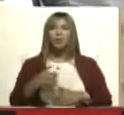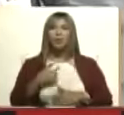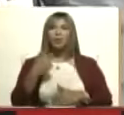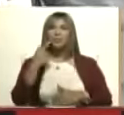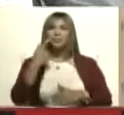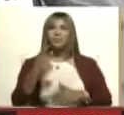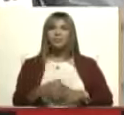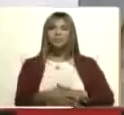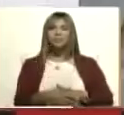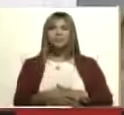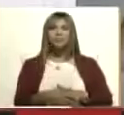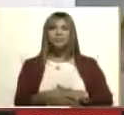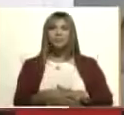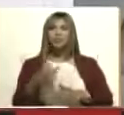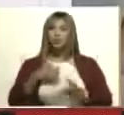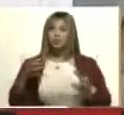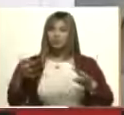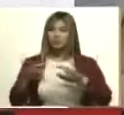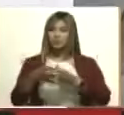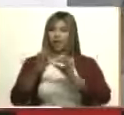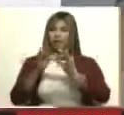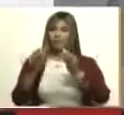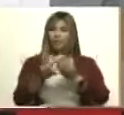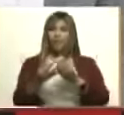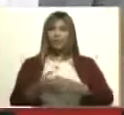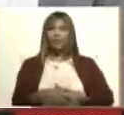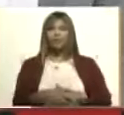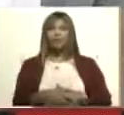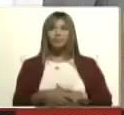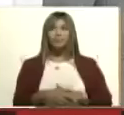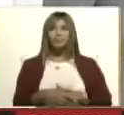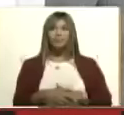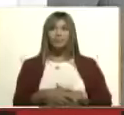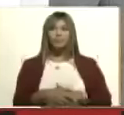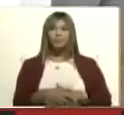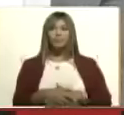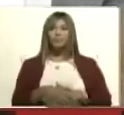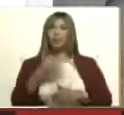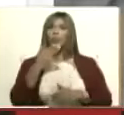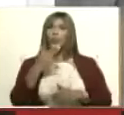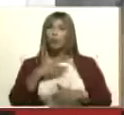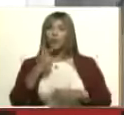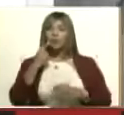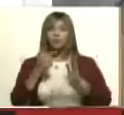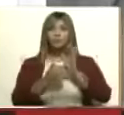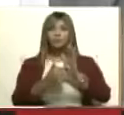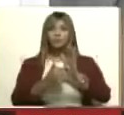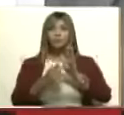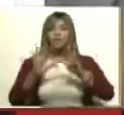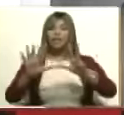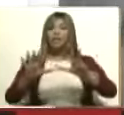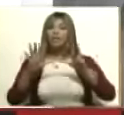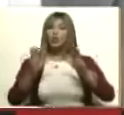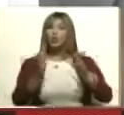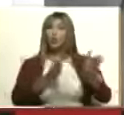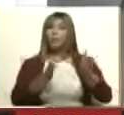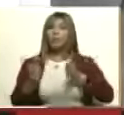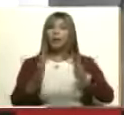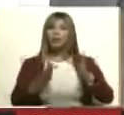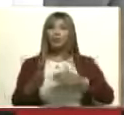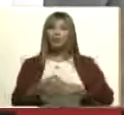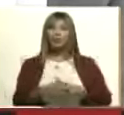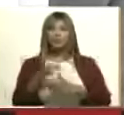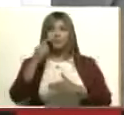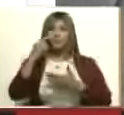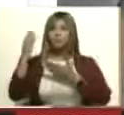por favor. Igual. Yo me reuní con sus familiares. Si pone, puedes colocar la foto. El 18 de marzo, dice allí. El 18 de